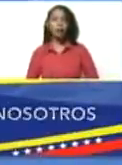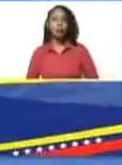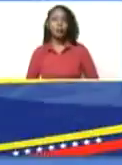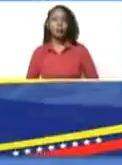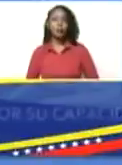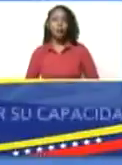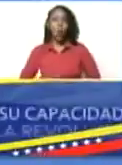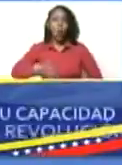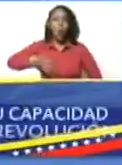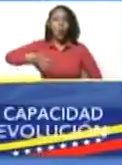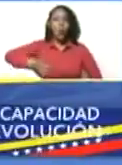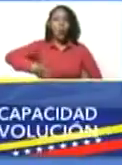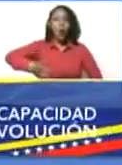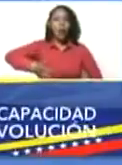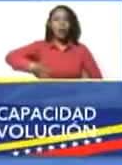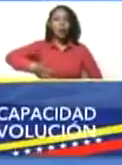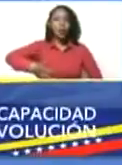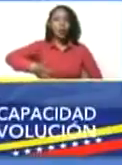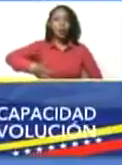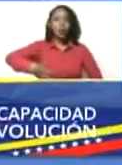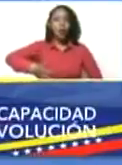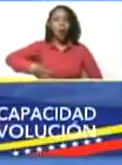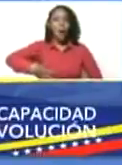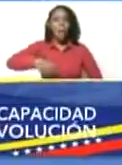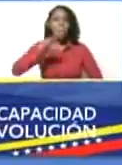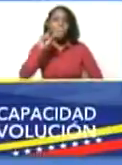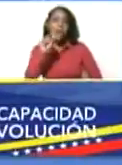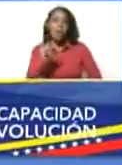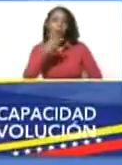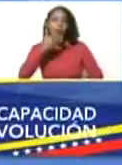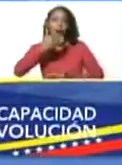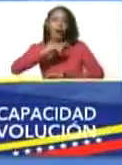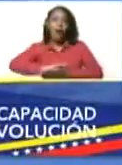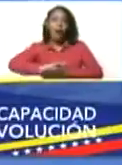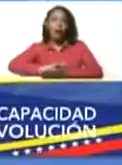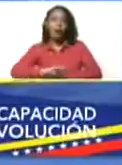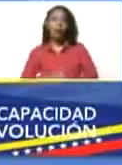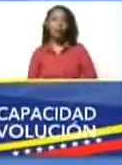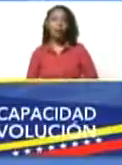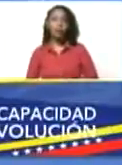Cuentos mínimos de la Carta Magna,